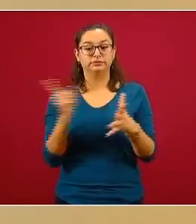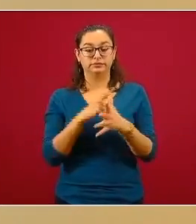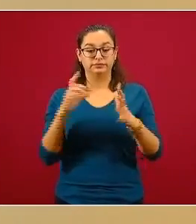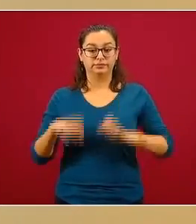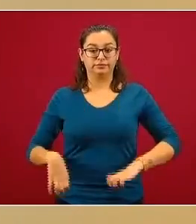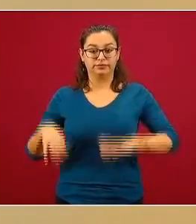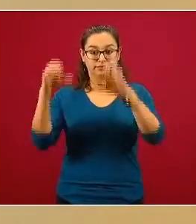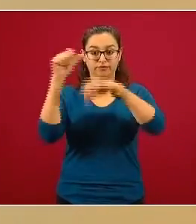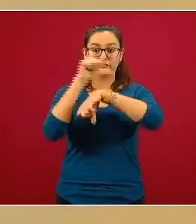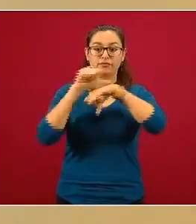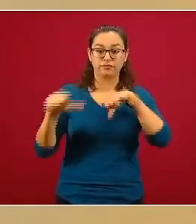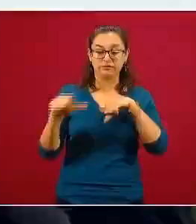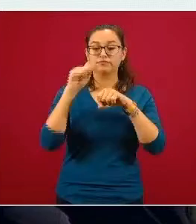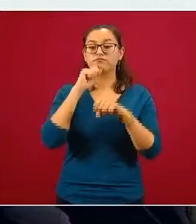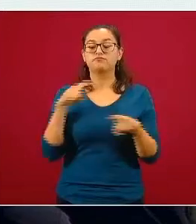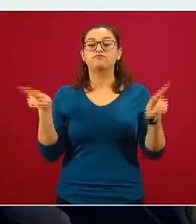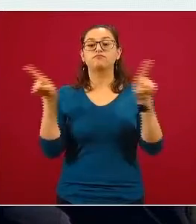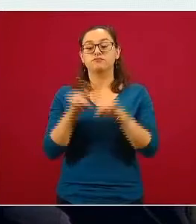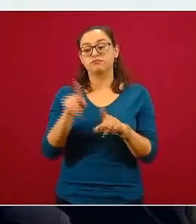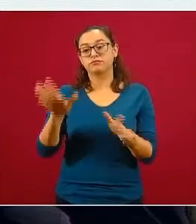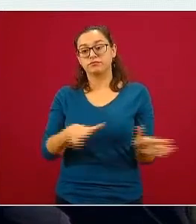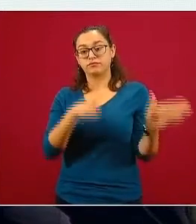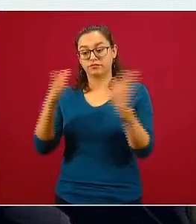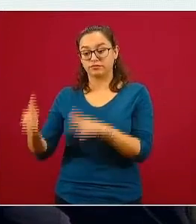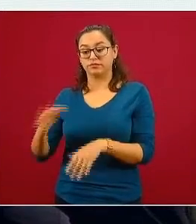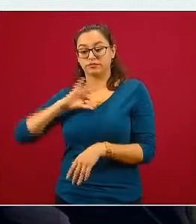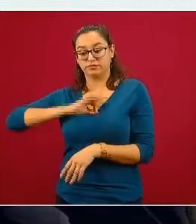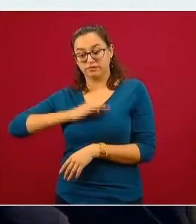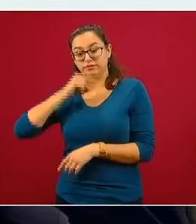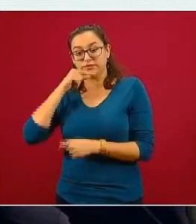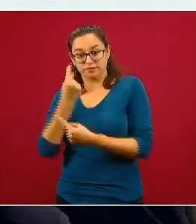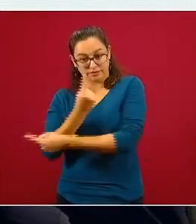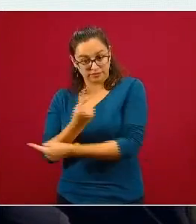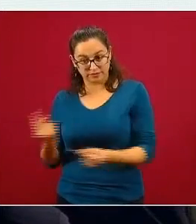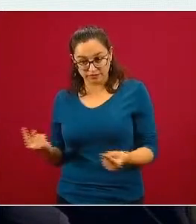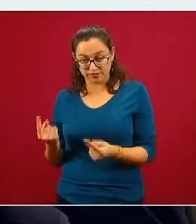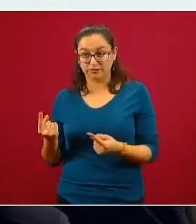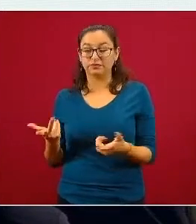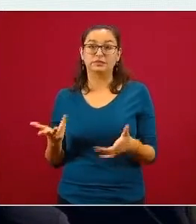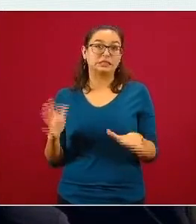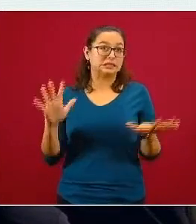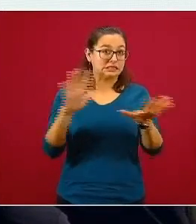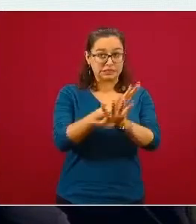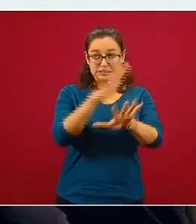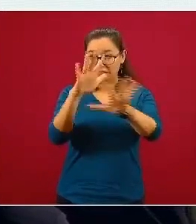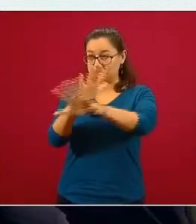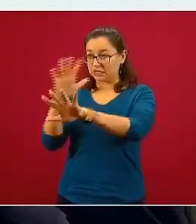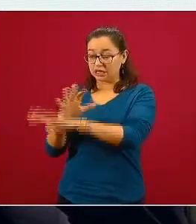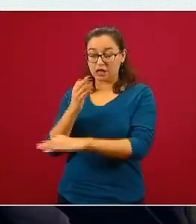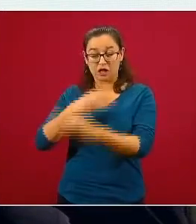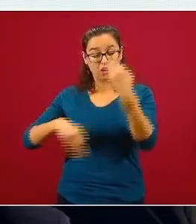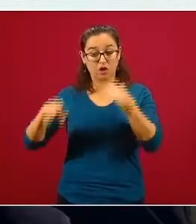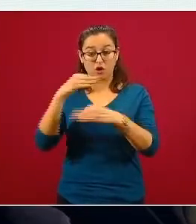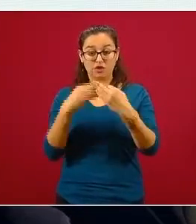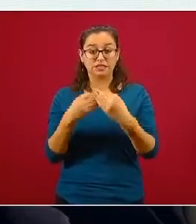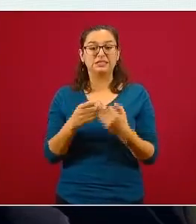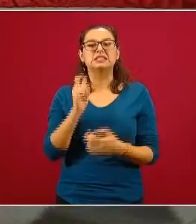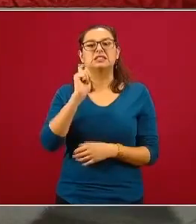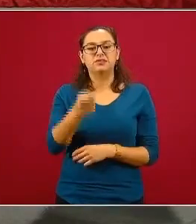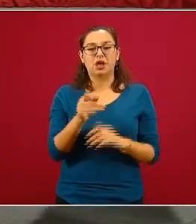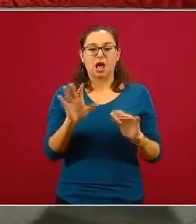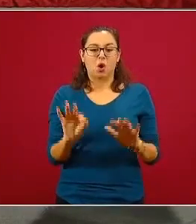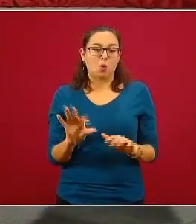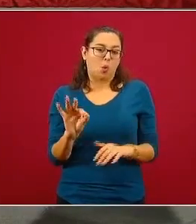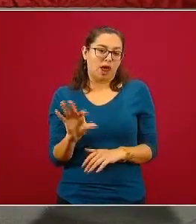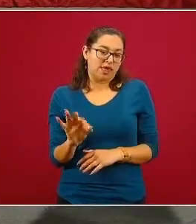torre quirúrgica, además del área de infectología en pediatría. Entonces, de las 45